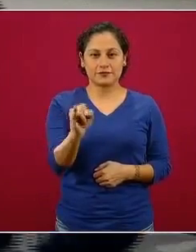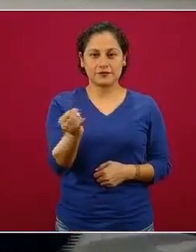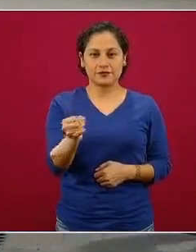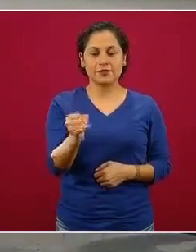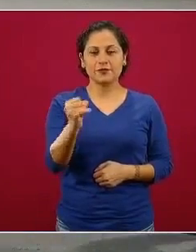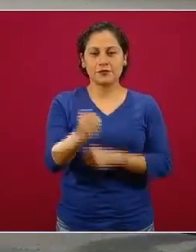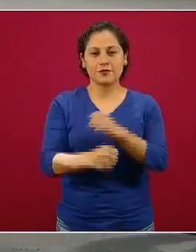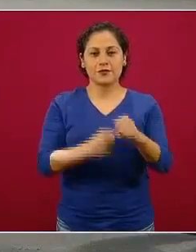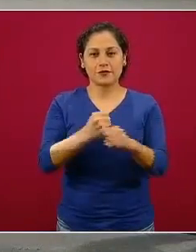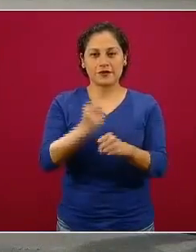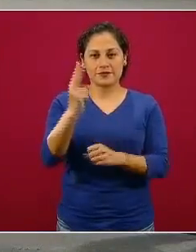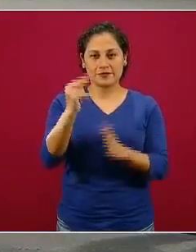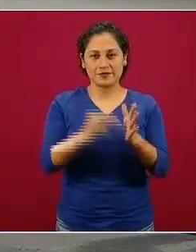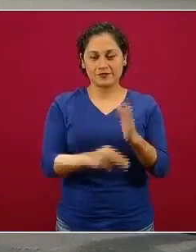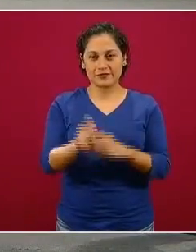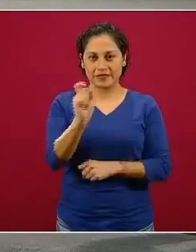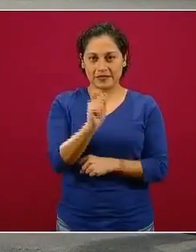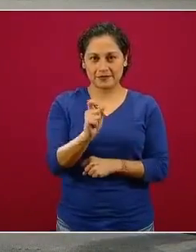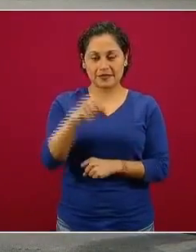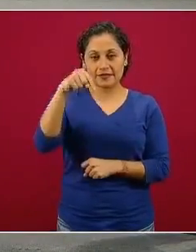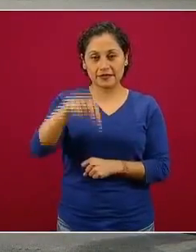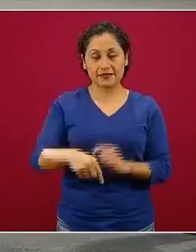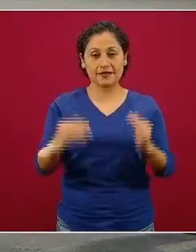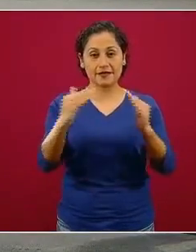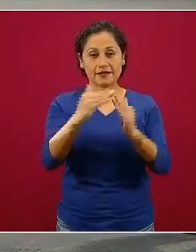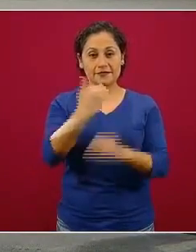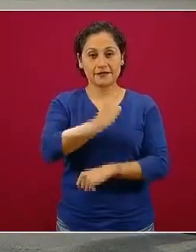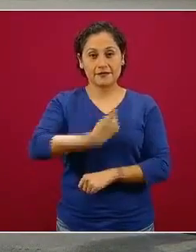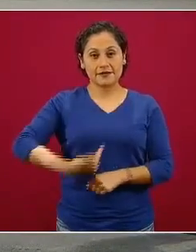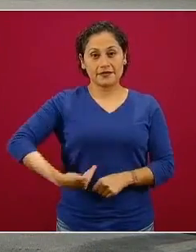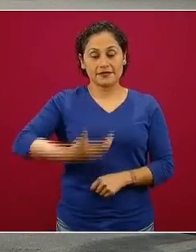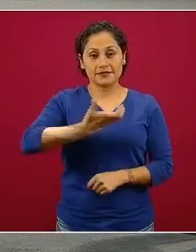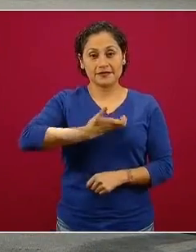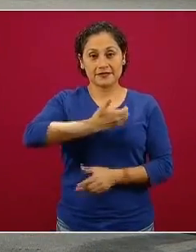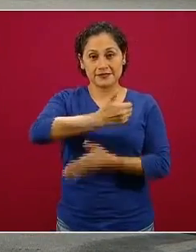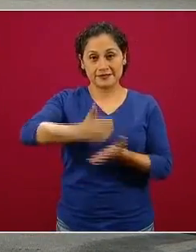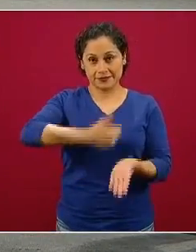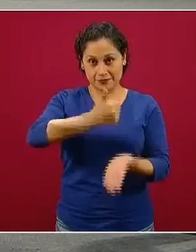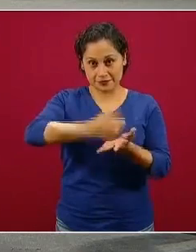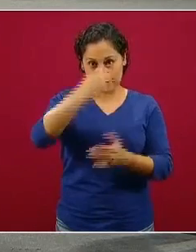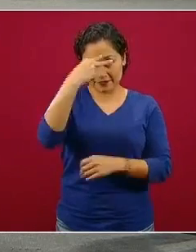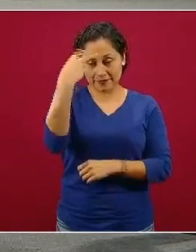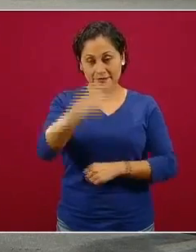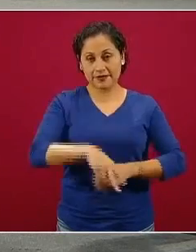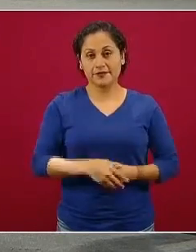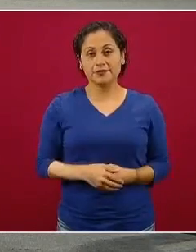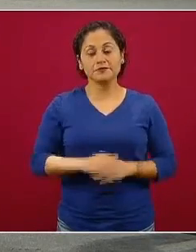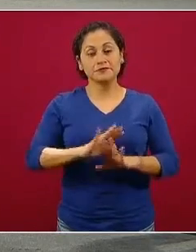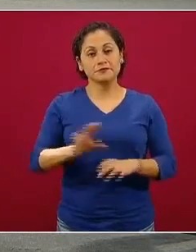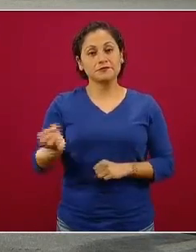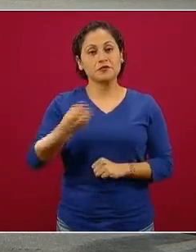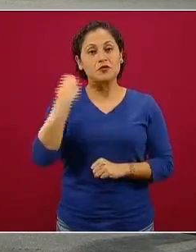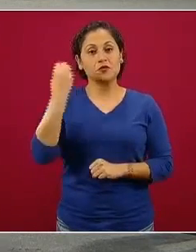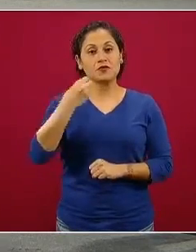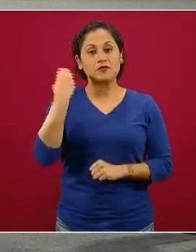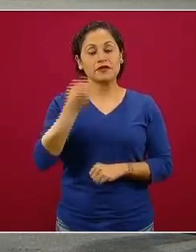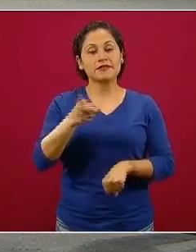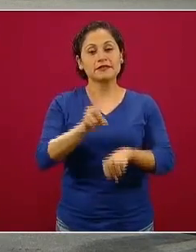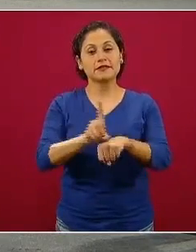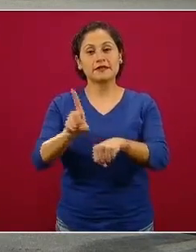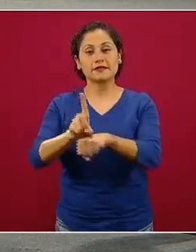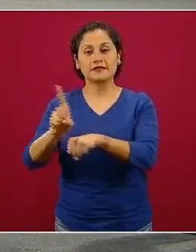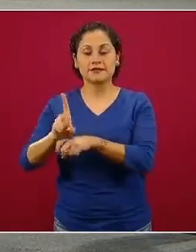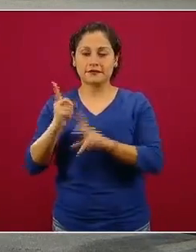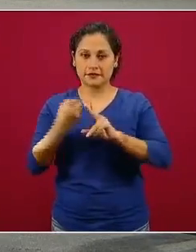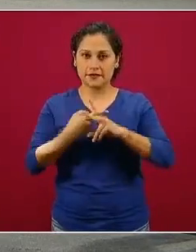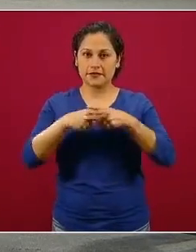2020. Estamos en el Palacio Nacional de México, en la Ciudad de México, y vamos a iniciar la conferencia de prensa diaria sobre